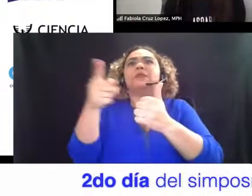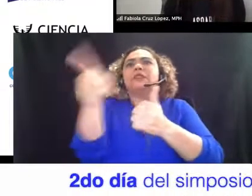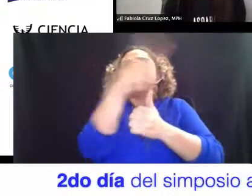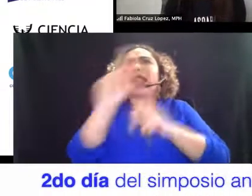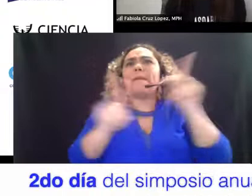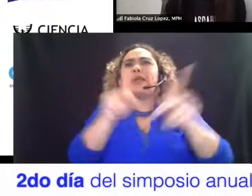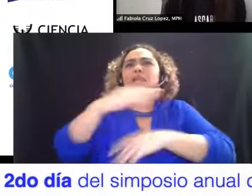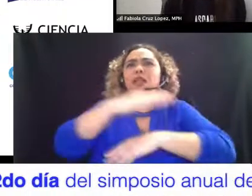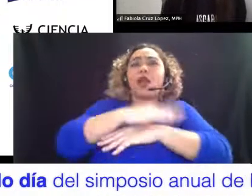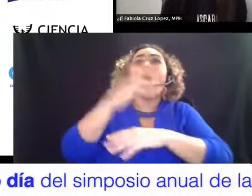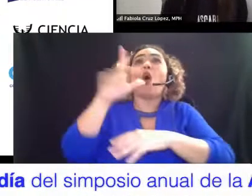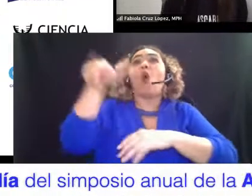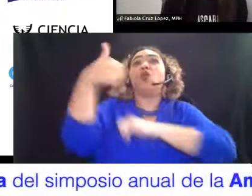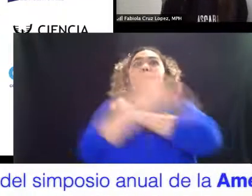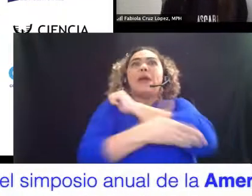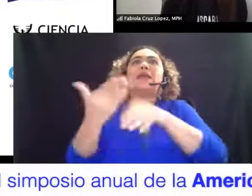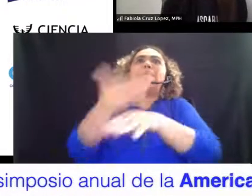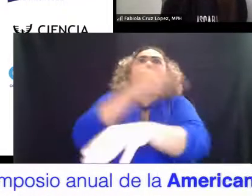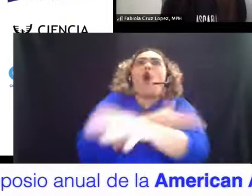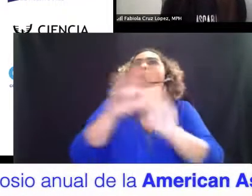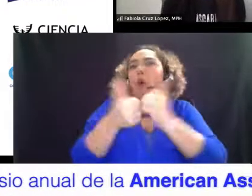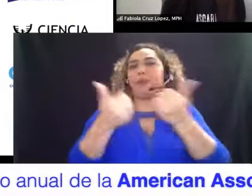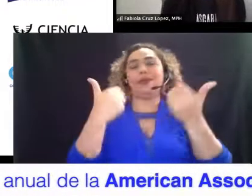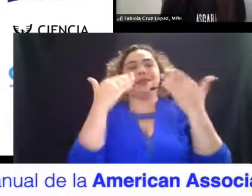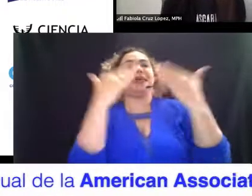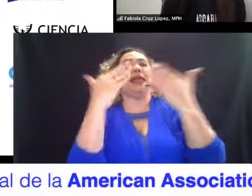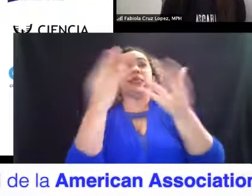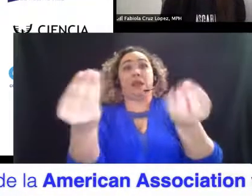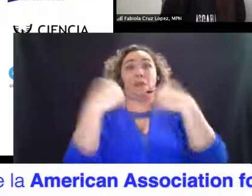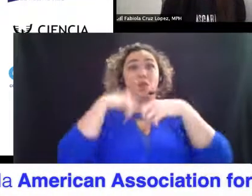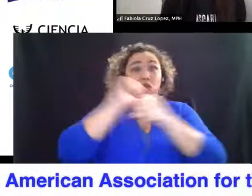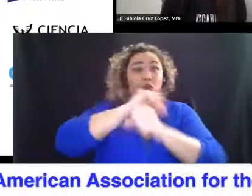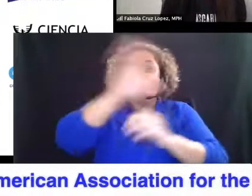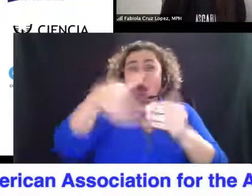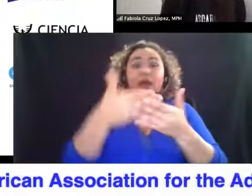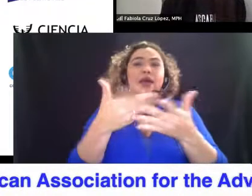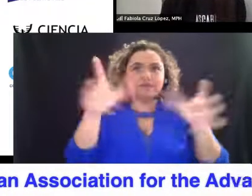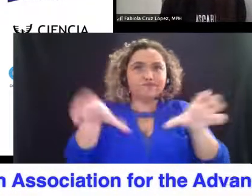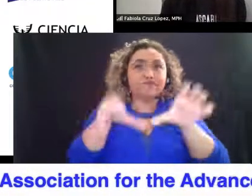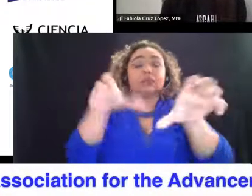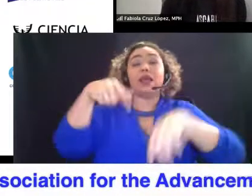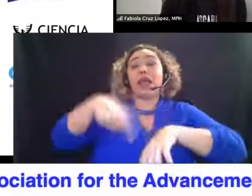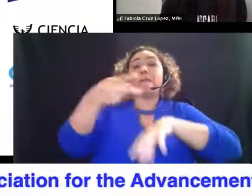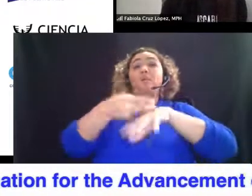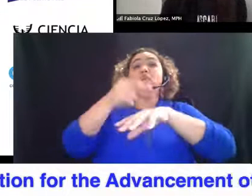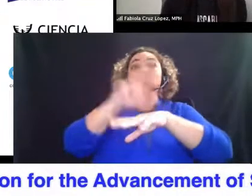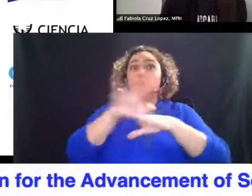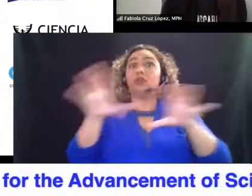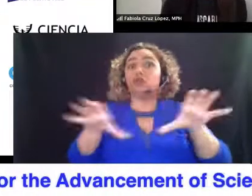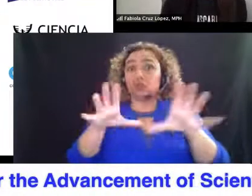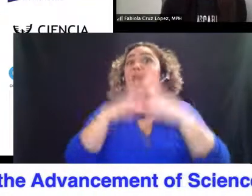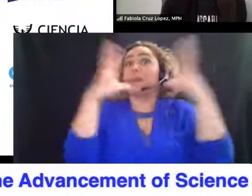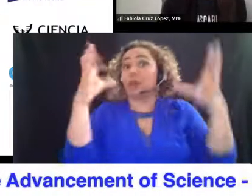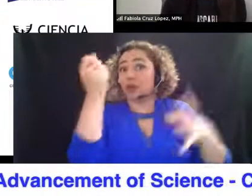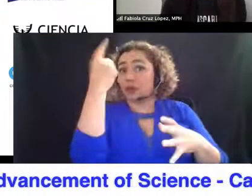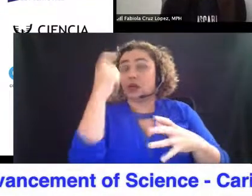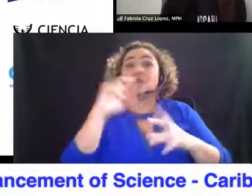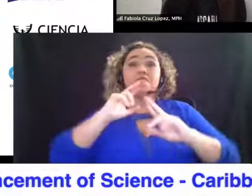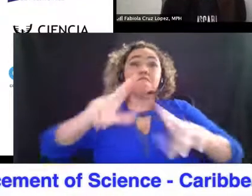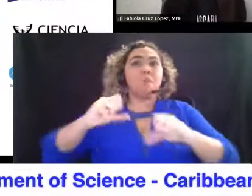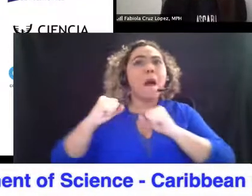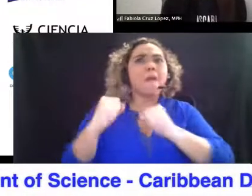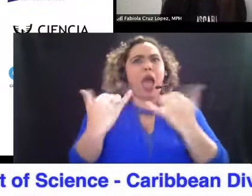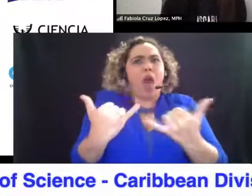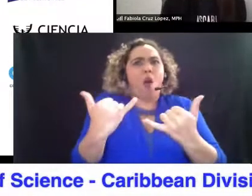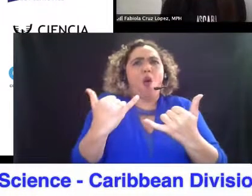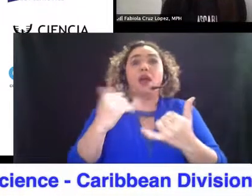otros países. Así que gracias por el trabajo que se está haciendo. En Puerto Rico se está haciendo muchísimo, la respuesta se ha fortalecido,